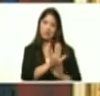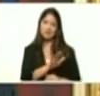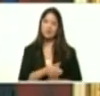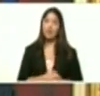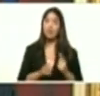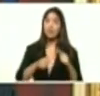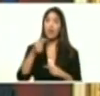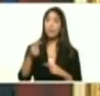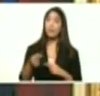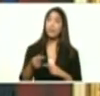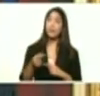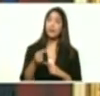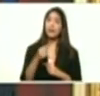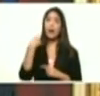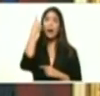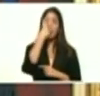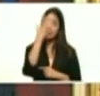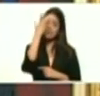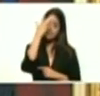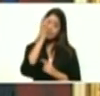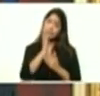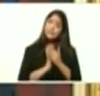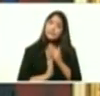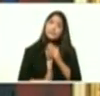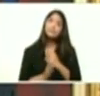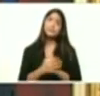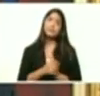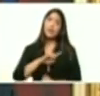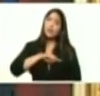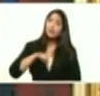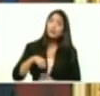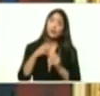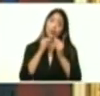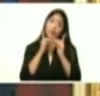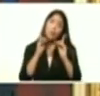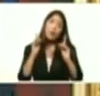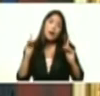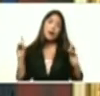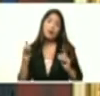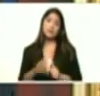después se parecen así, modositos, no, sí, que nosotros somos demócratas,